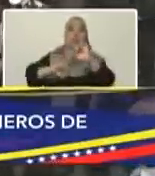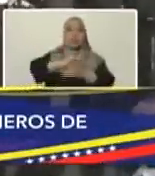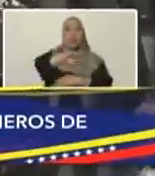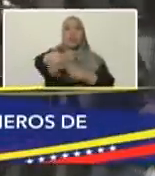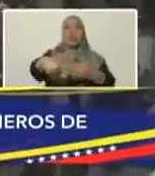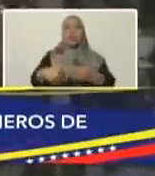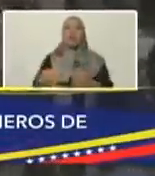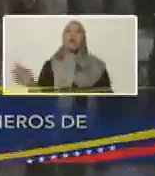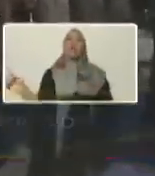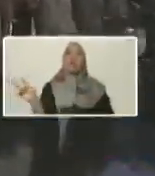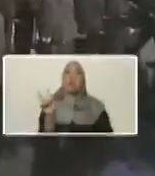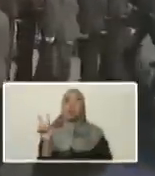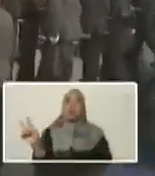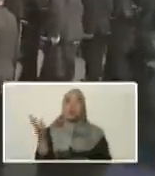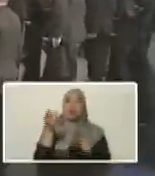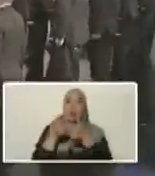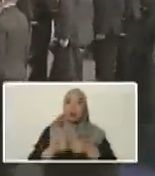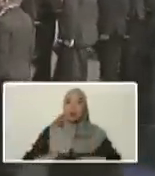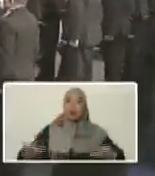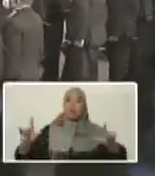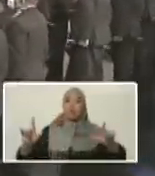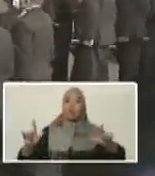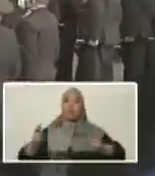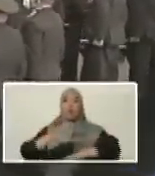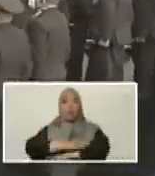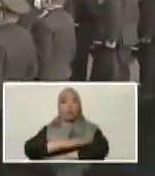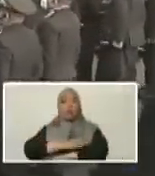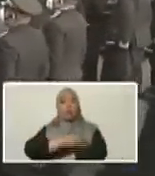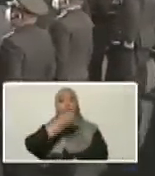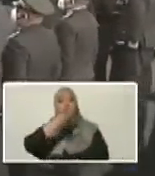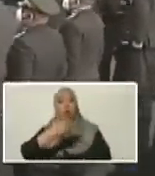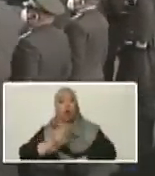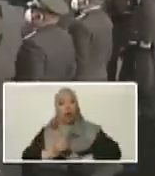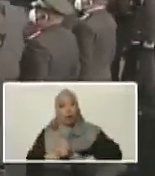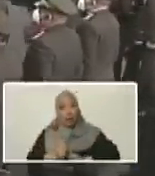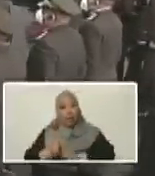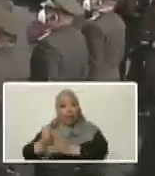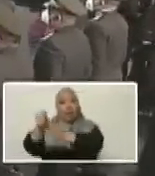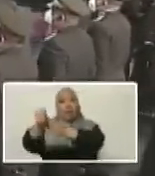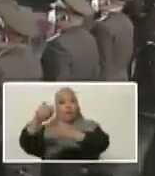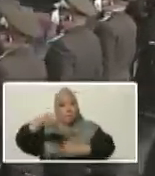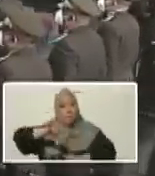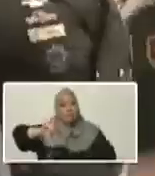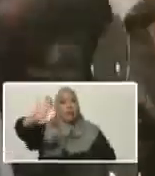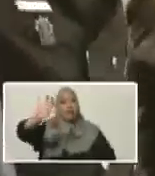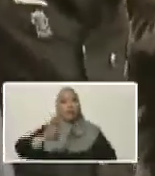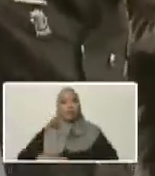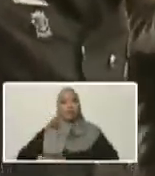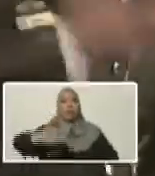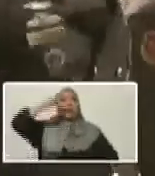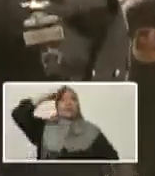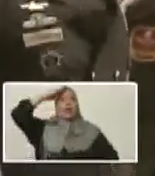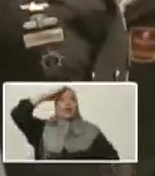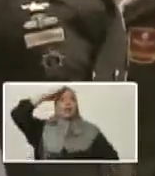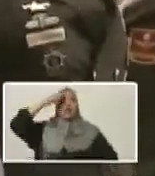de nuestra soberanía, con máxima moral, bajo el liderazgo patriota, en alerta permanente. ¡Saludo!